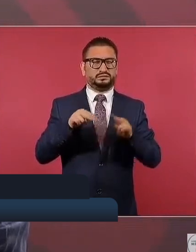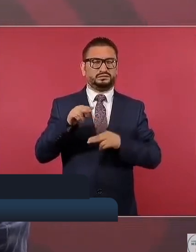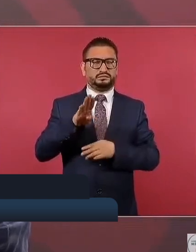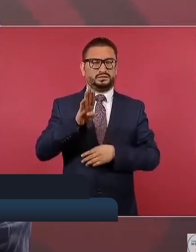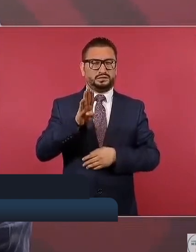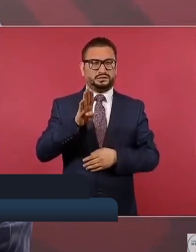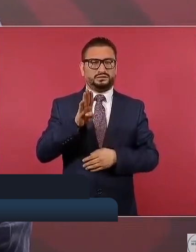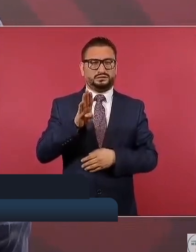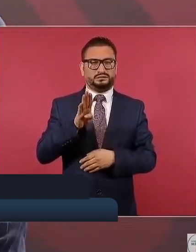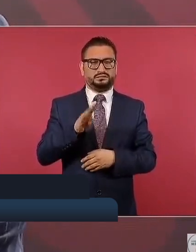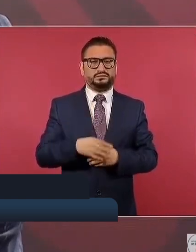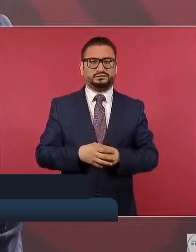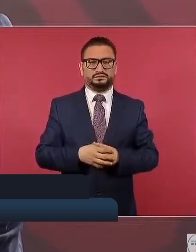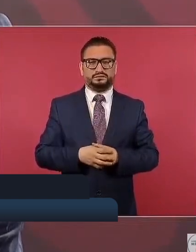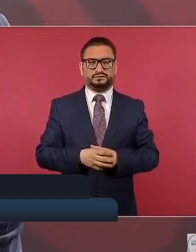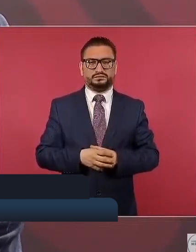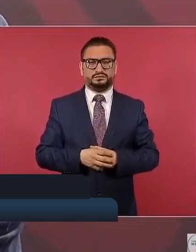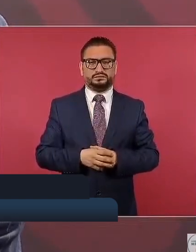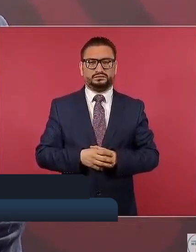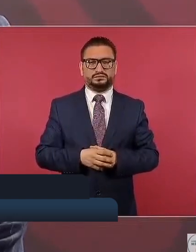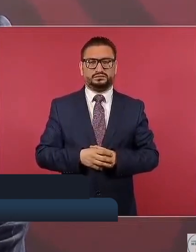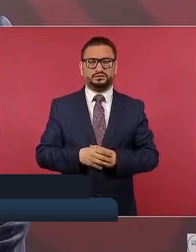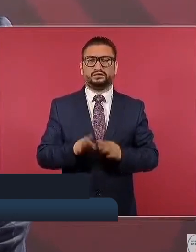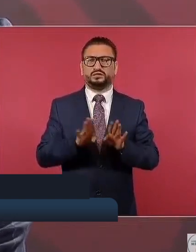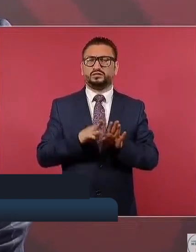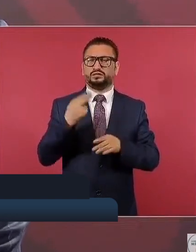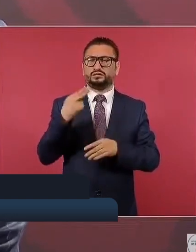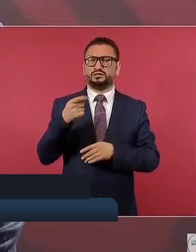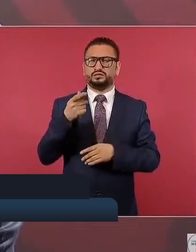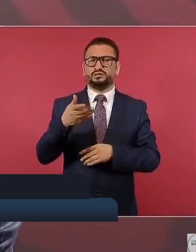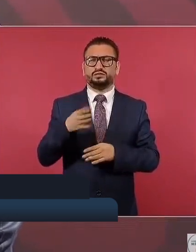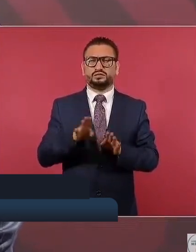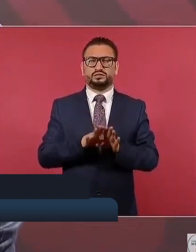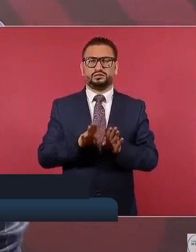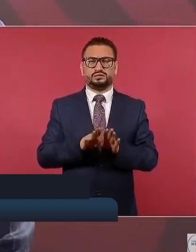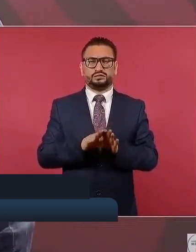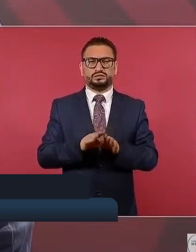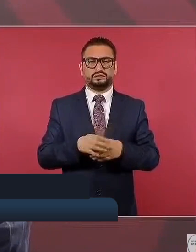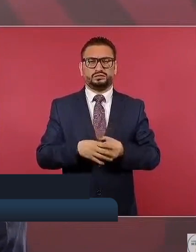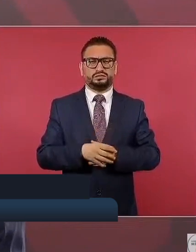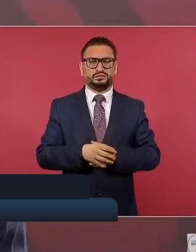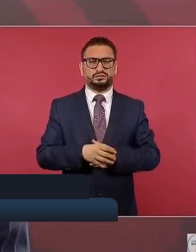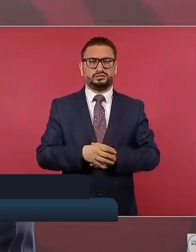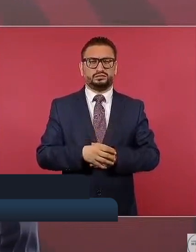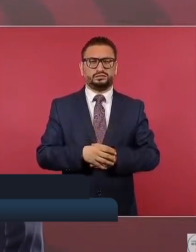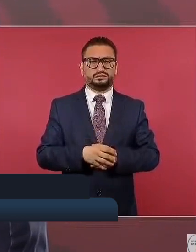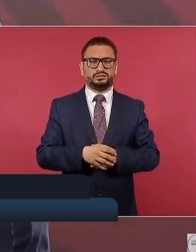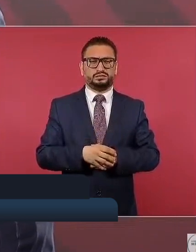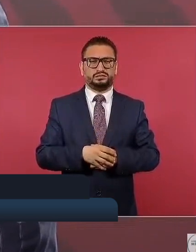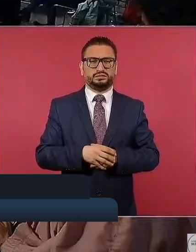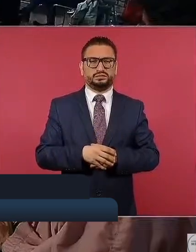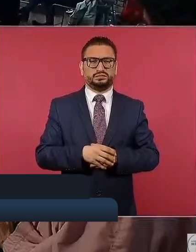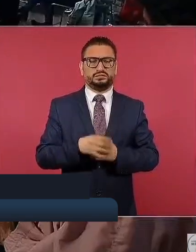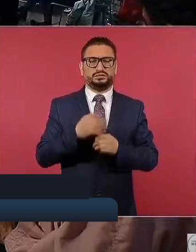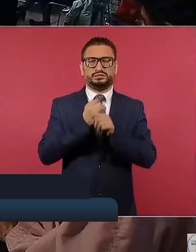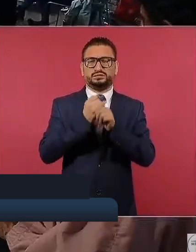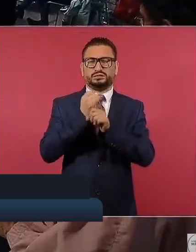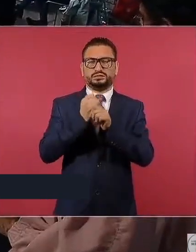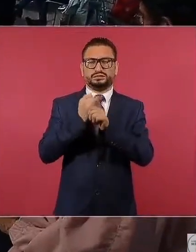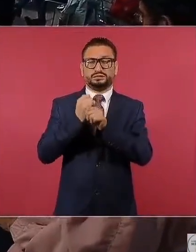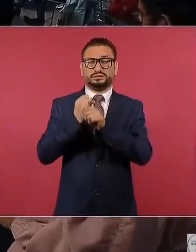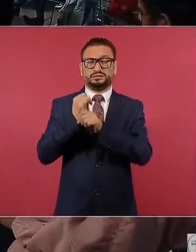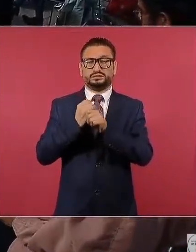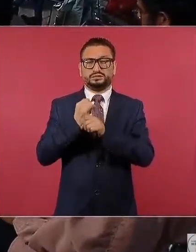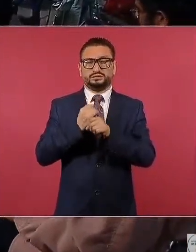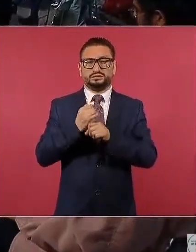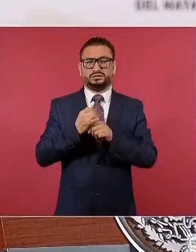el presidente de la República, hoy la presidenta electa Claudia Sheinbaum propuso nombrar este 1 de julio como el Día de la